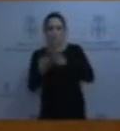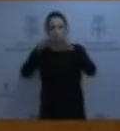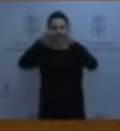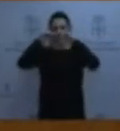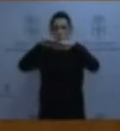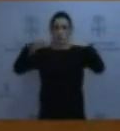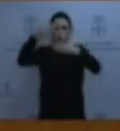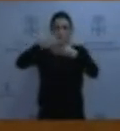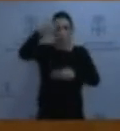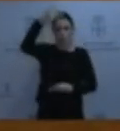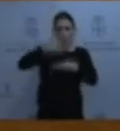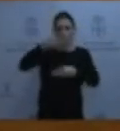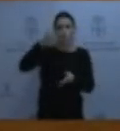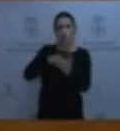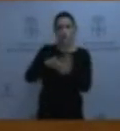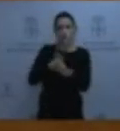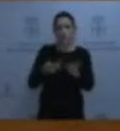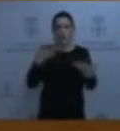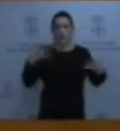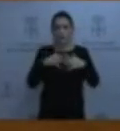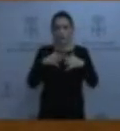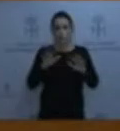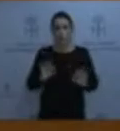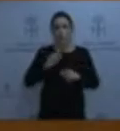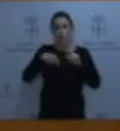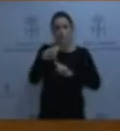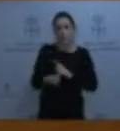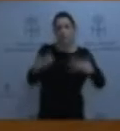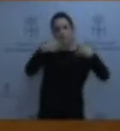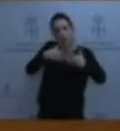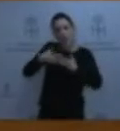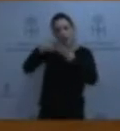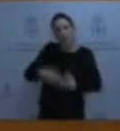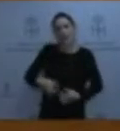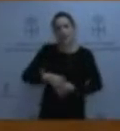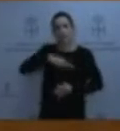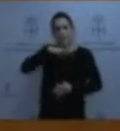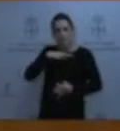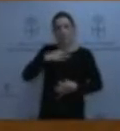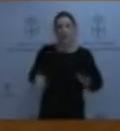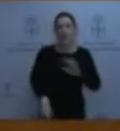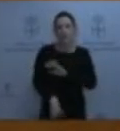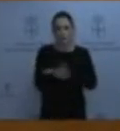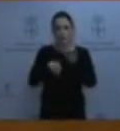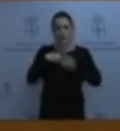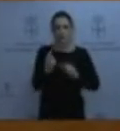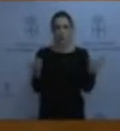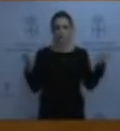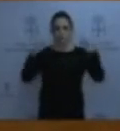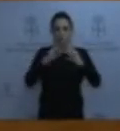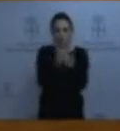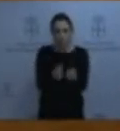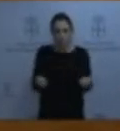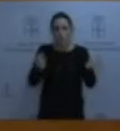esqueleto, las iglesias dejaron paso a la arquitectura civil, la mampostería y los sillares de piedra a la fundición y la gran arquitectura